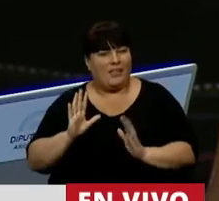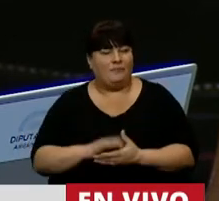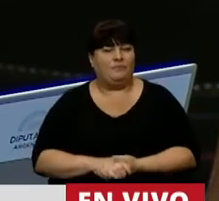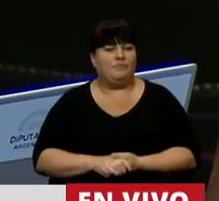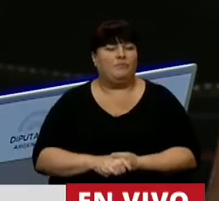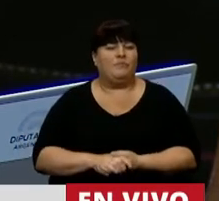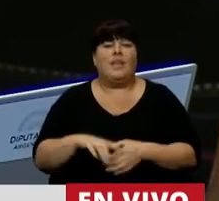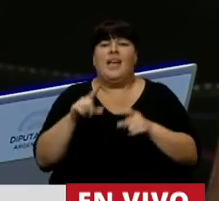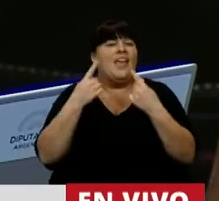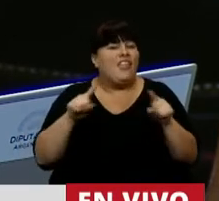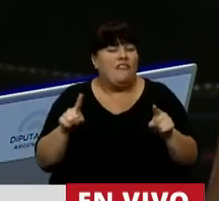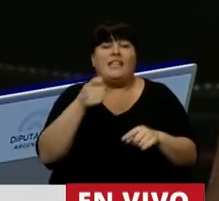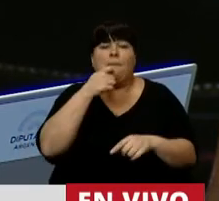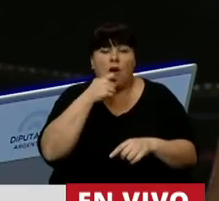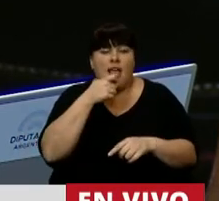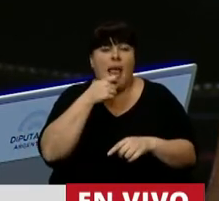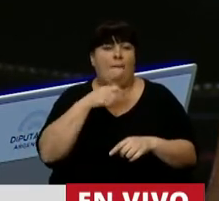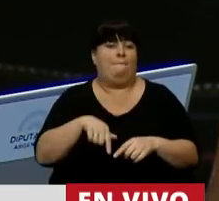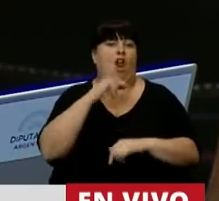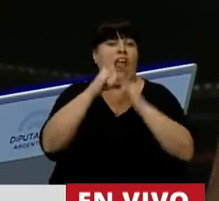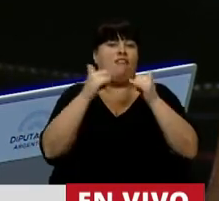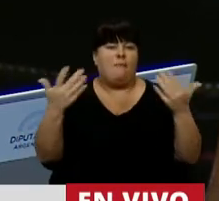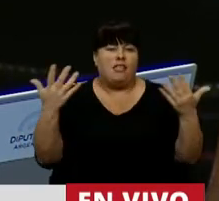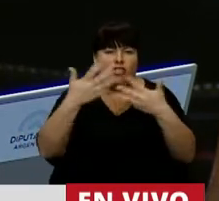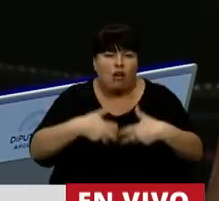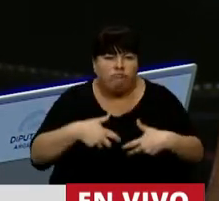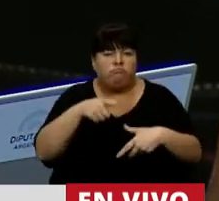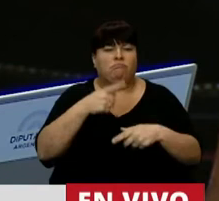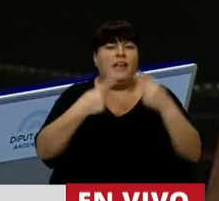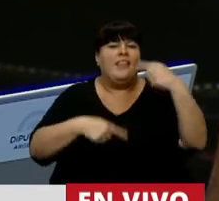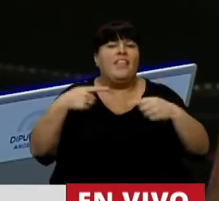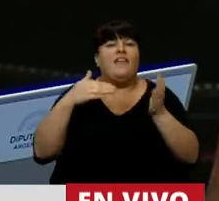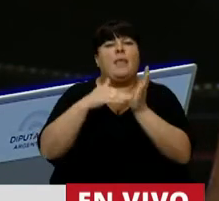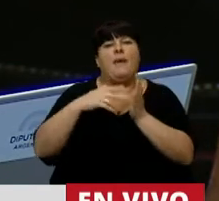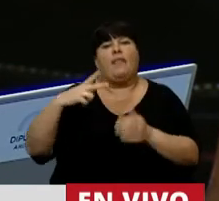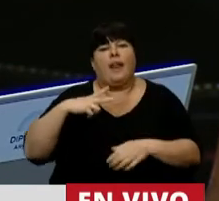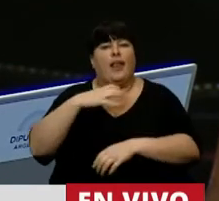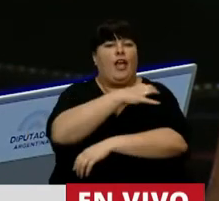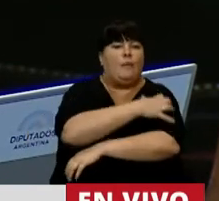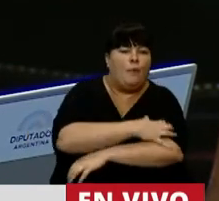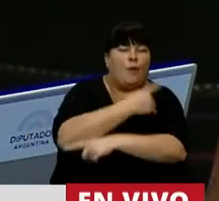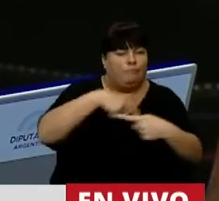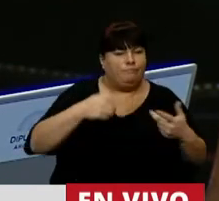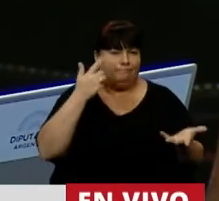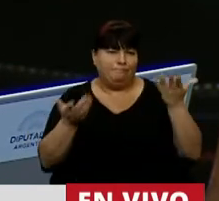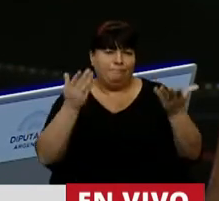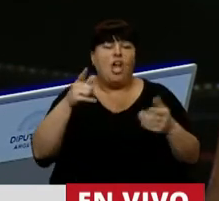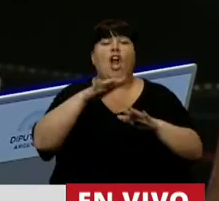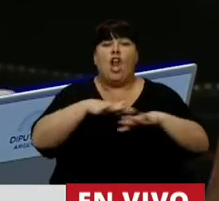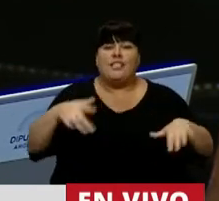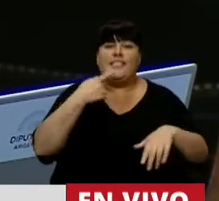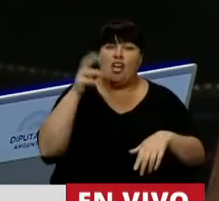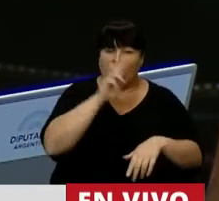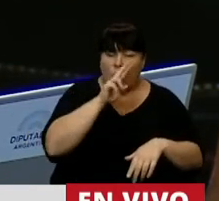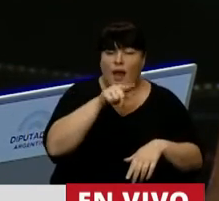Y no es tampoco lo mismo si uno cruza estos datos con variables socioeconómicas y encuentra que los chicos y